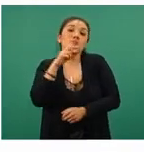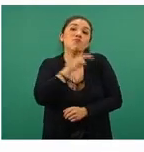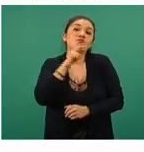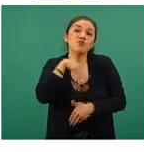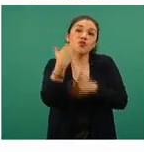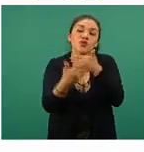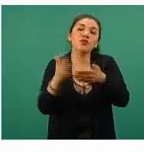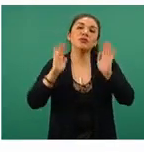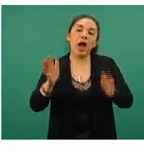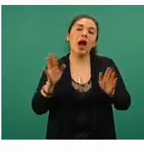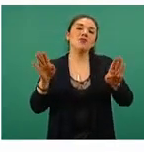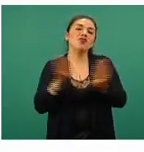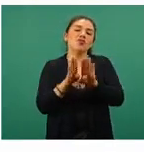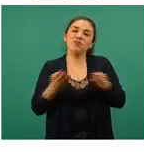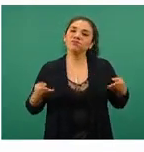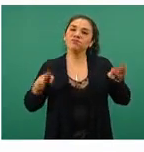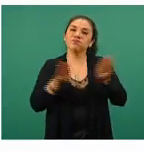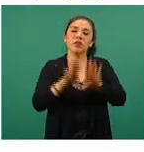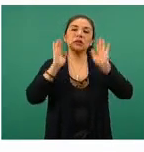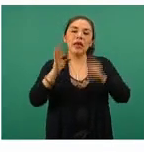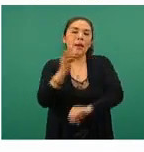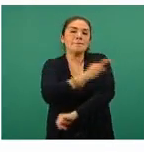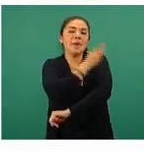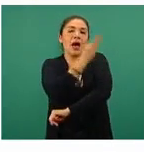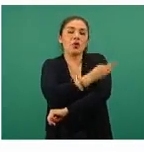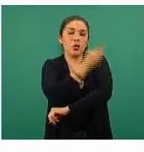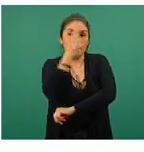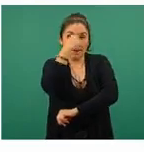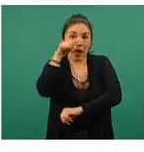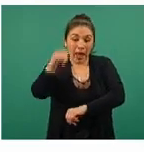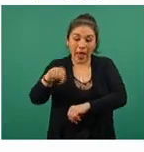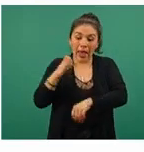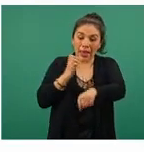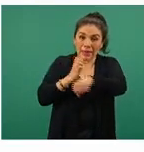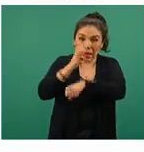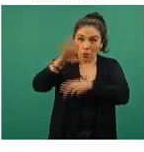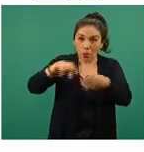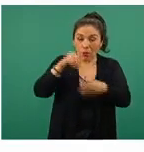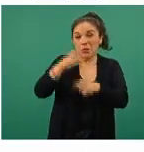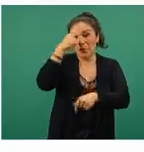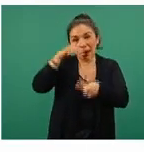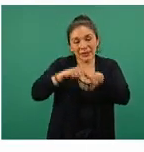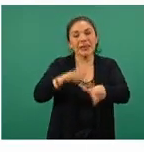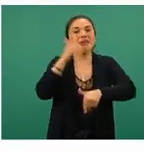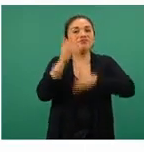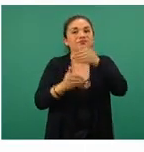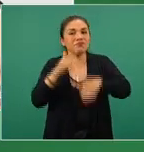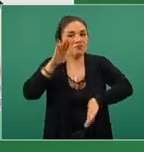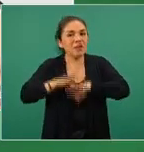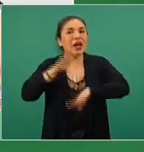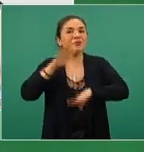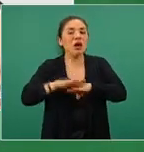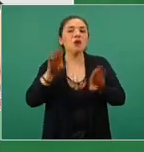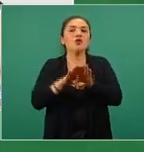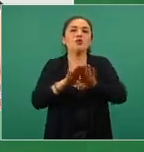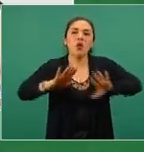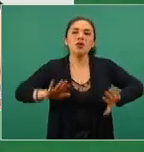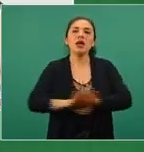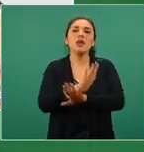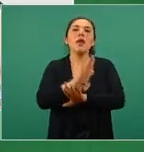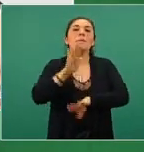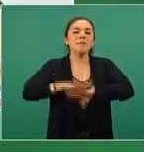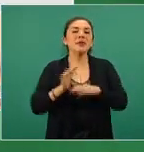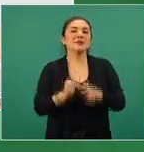pronto se dé continuidad y lleguen pronto las vacunas a nuestro estado para seguir avanzando a una zona de